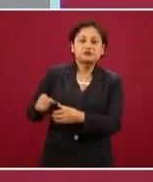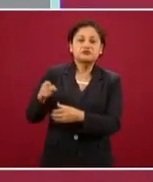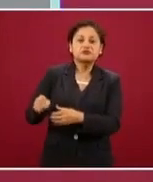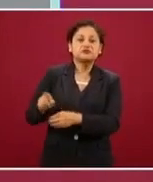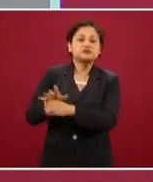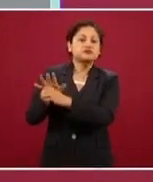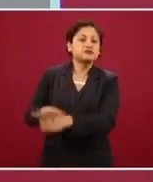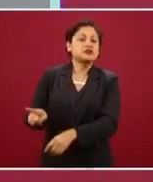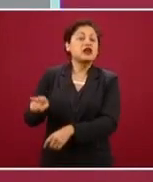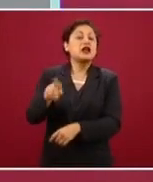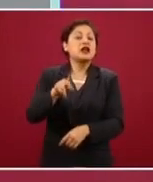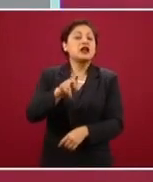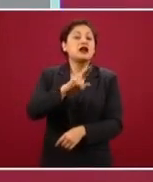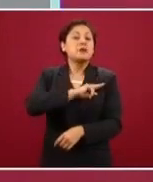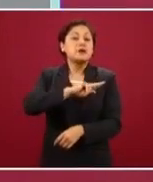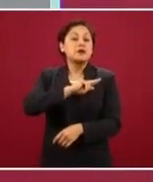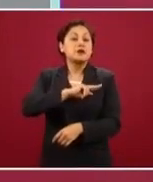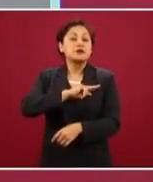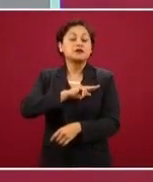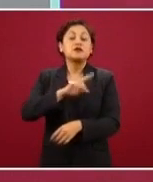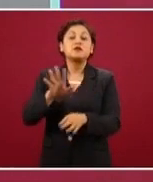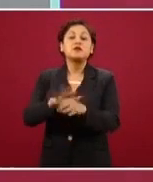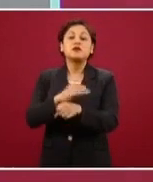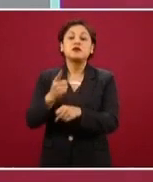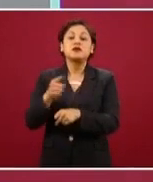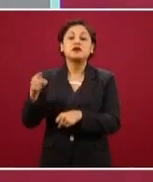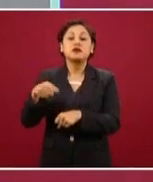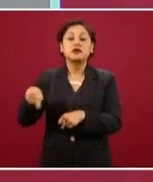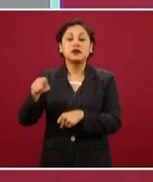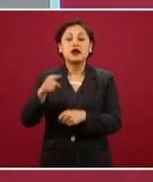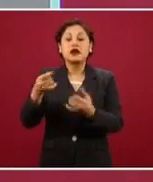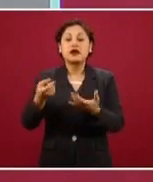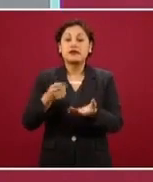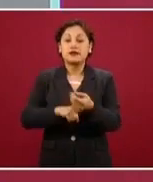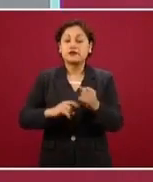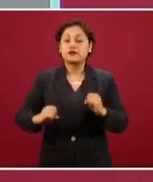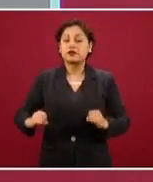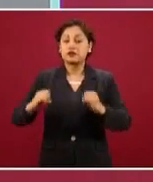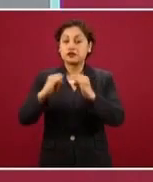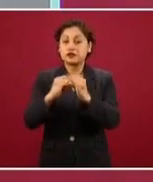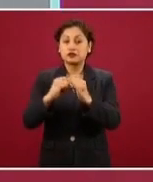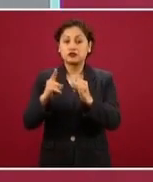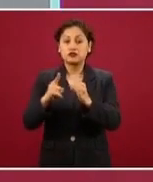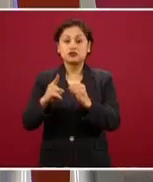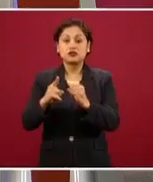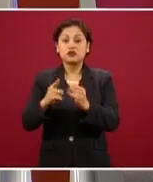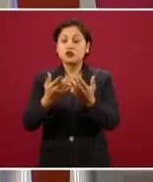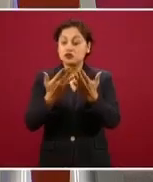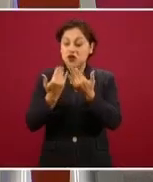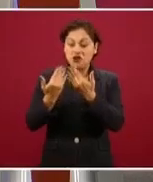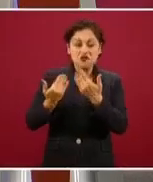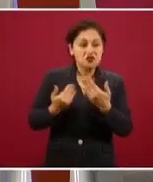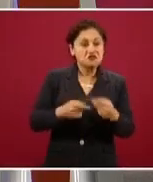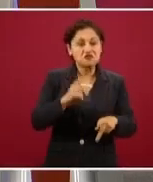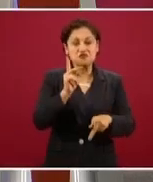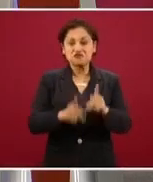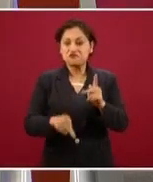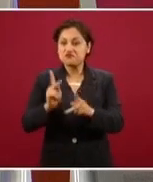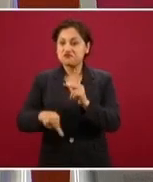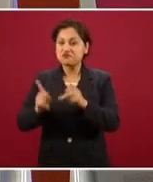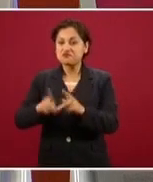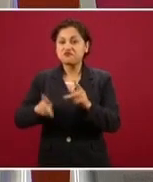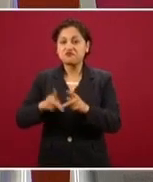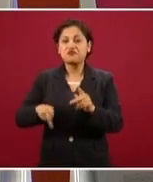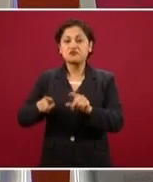de facto el servicio porque se desmantelaron las capacidades institucionales para tener centrales de mezclas. Entonces, hemos identificado